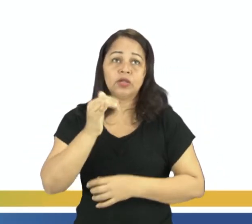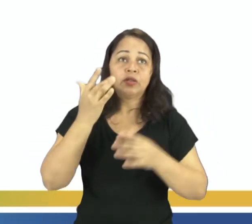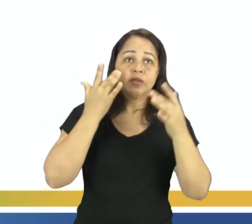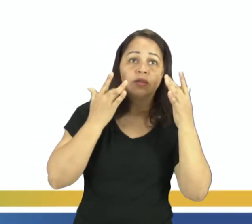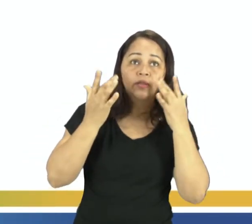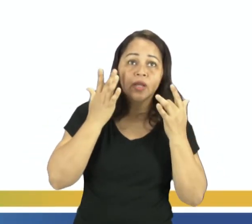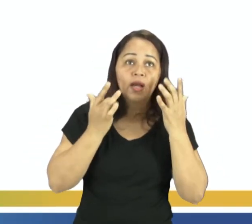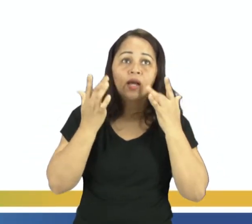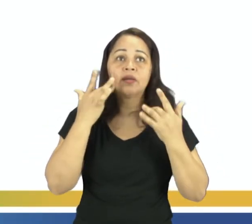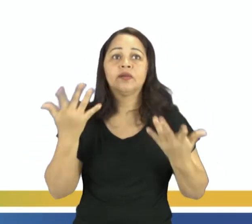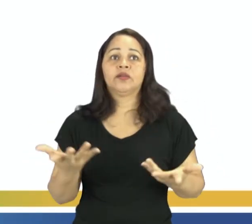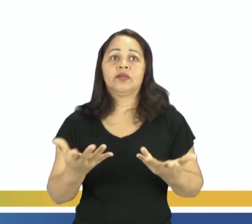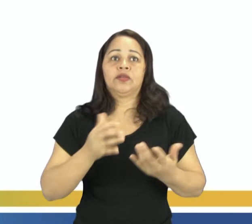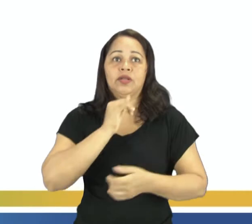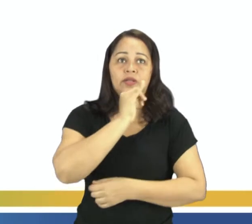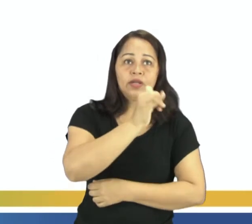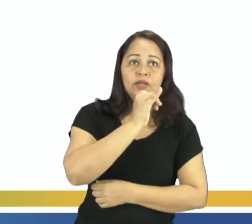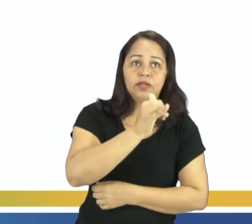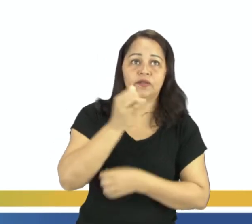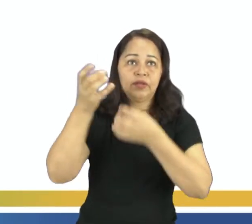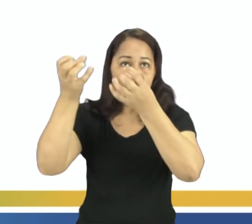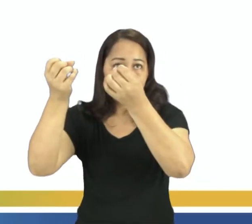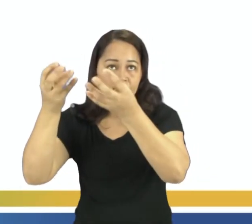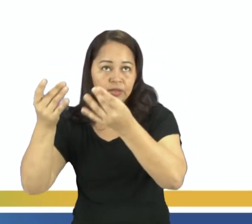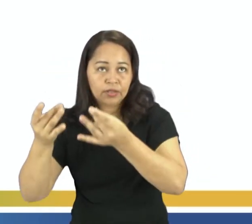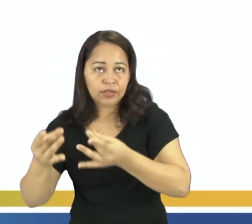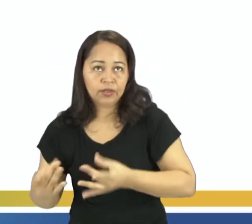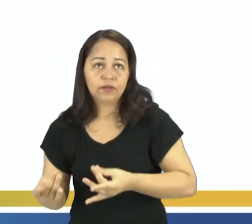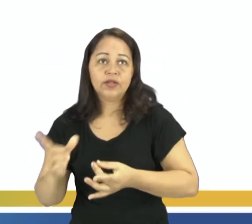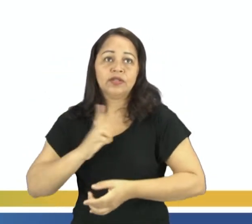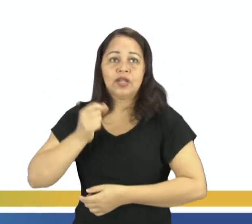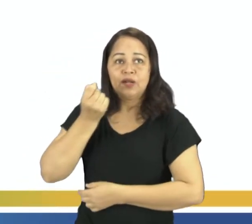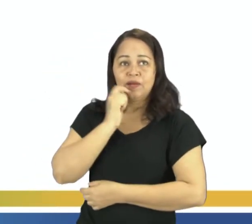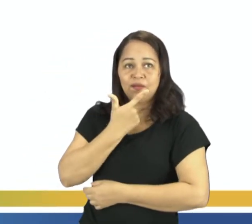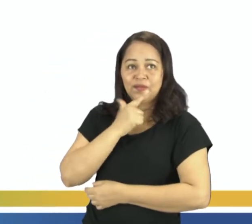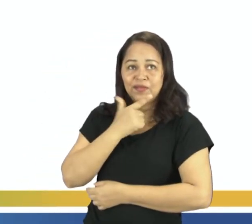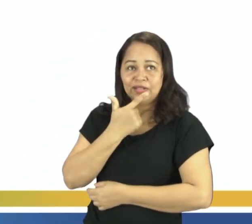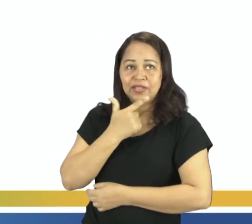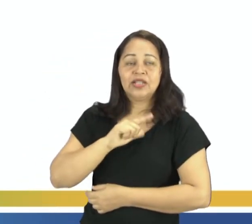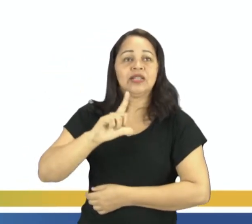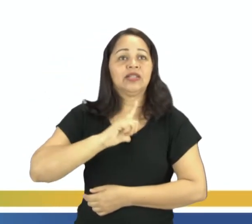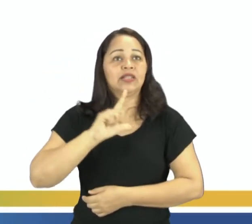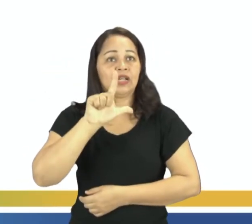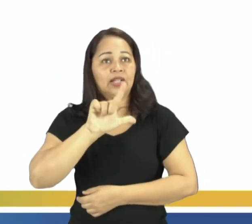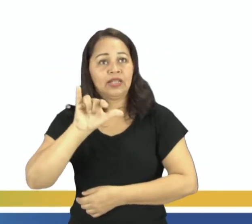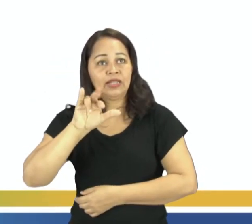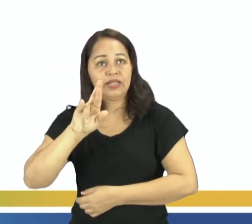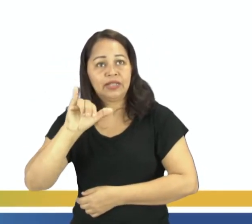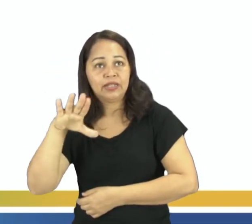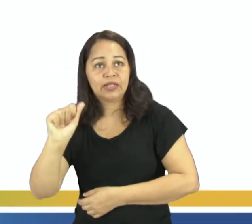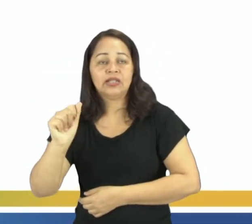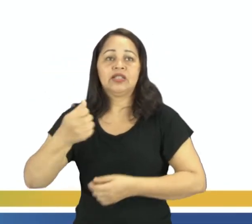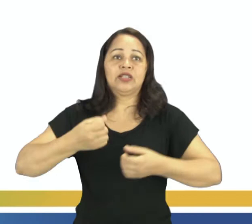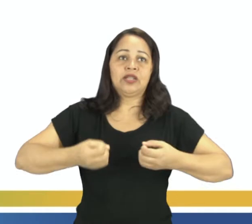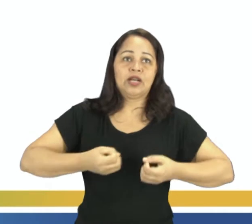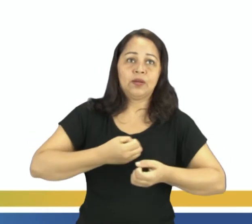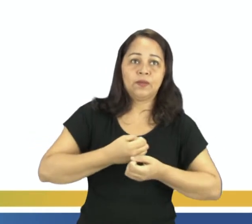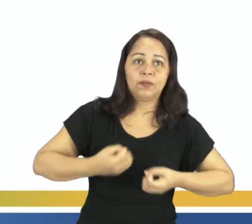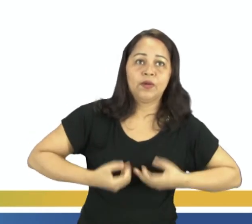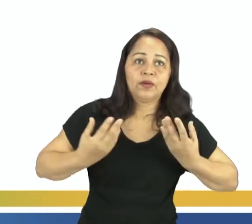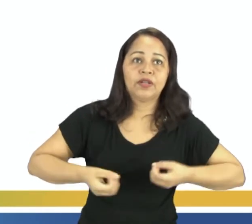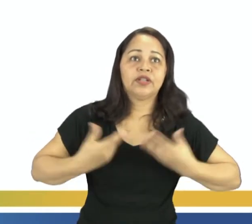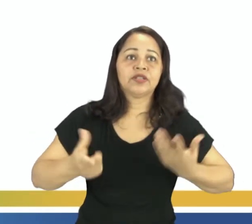la crónica de ensayo, crónica narrativo-descriptiva, crónica humorística, crónica lírica,